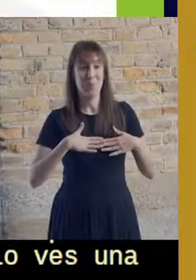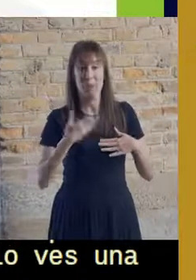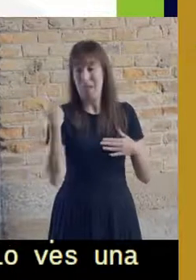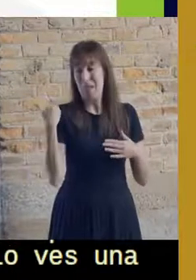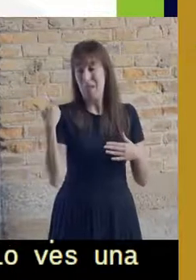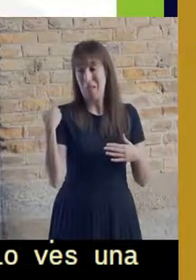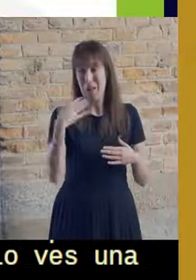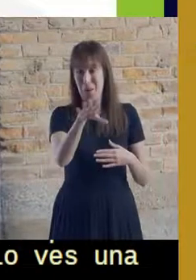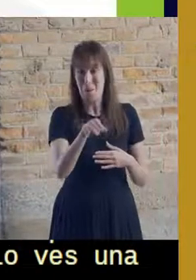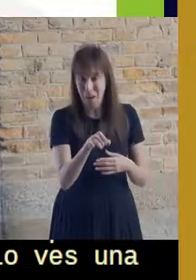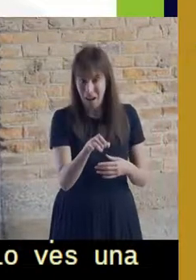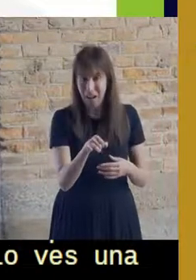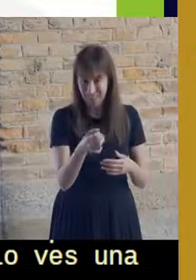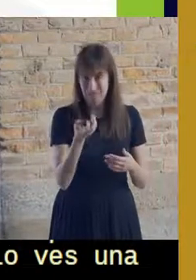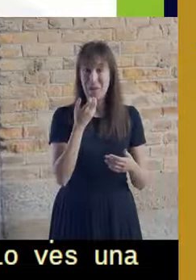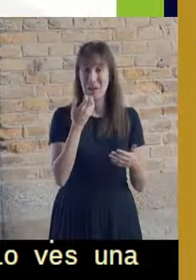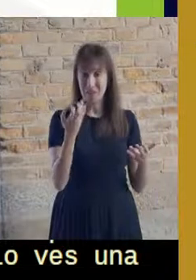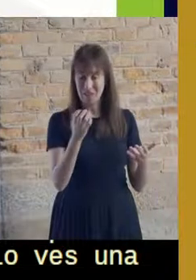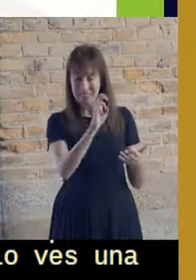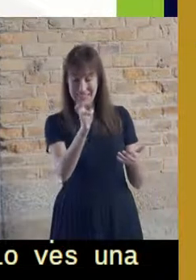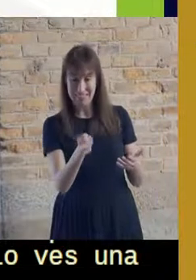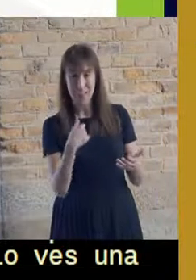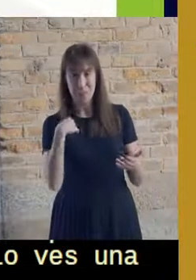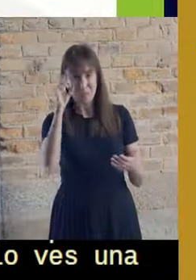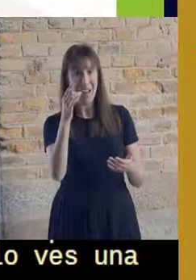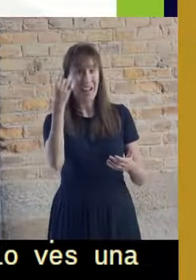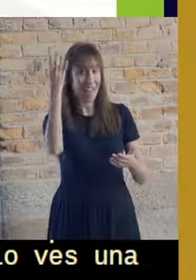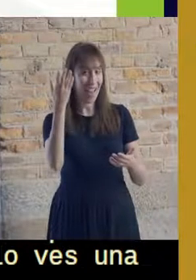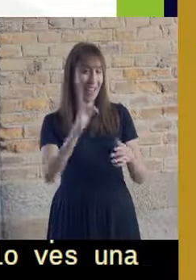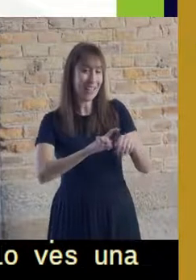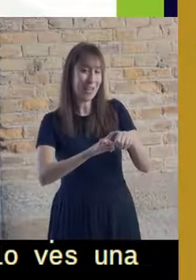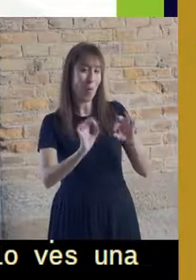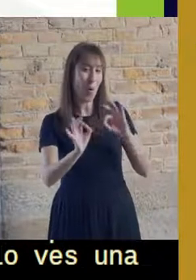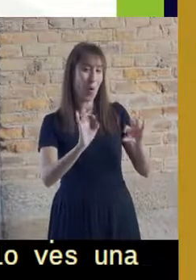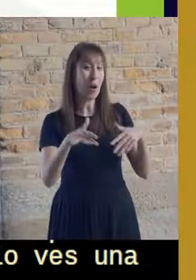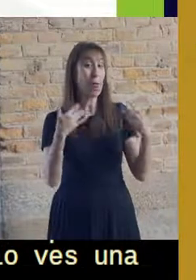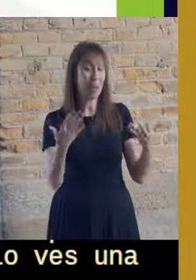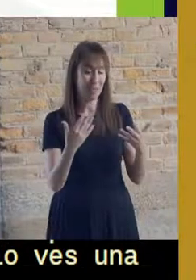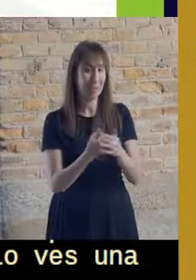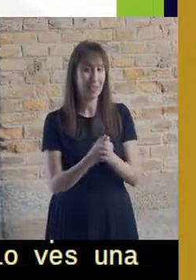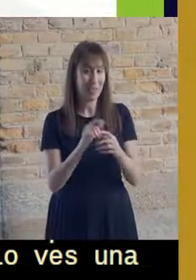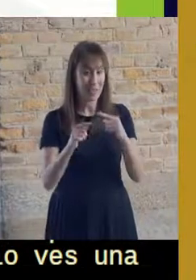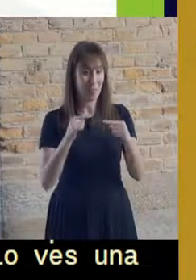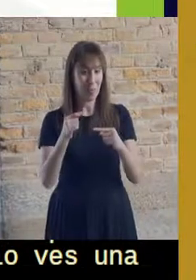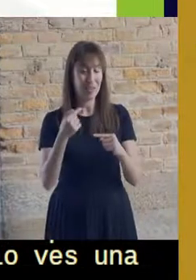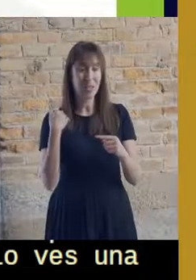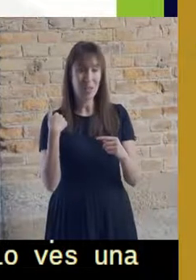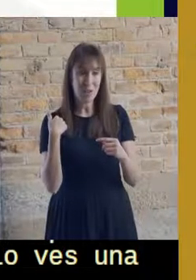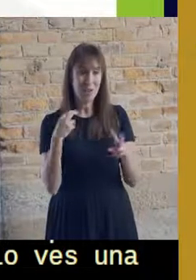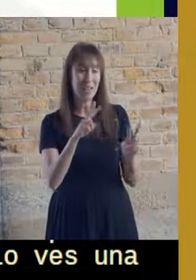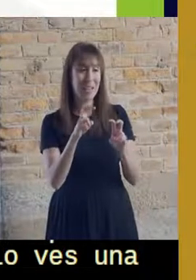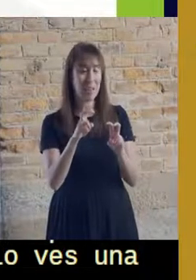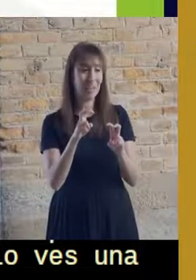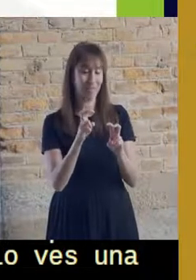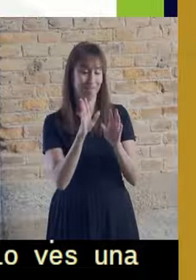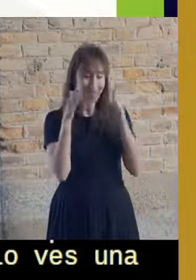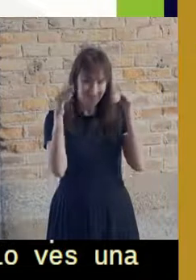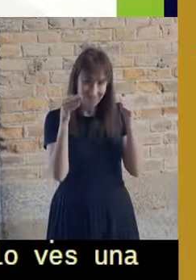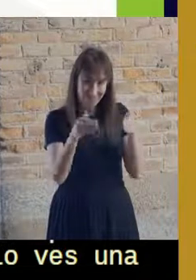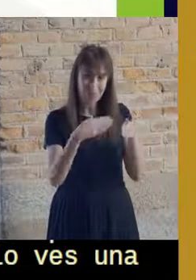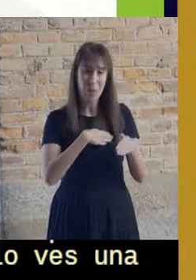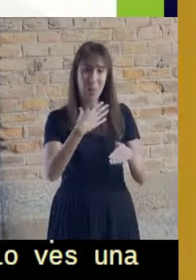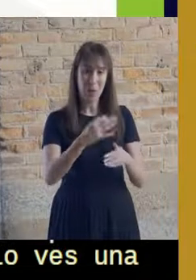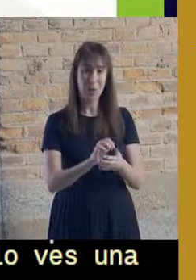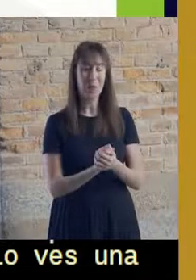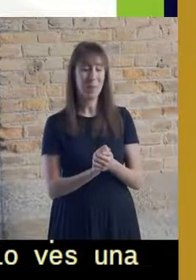mercadillo o es vale me puedo hacer una idea de qué tipo de obra voy a ver después y me puedo meter mucho más en el papel y me puedo meter mucho más en la